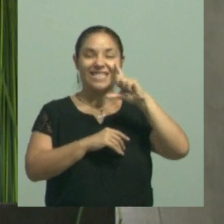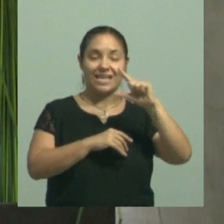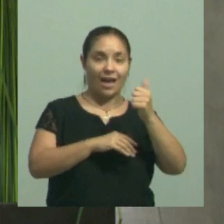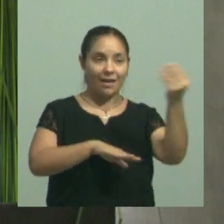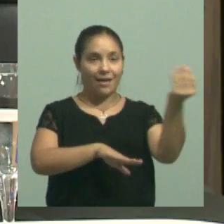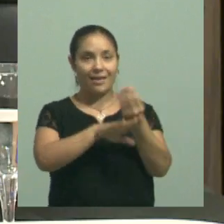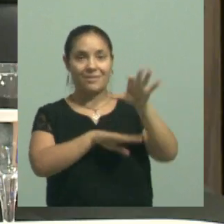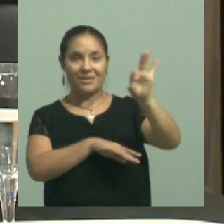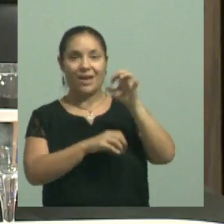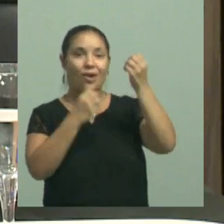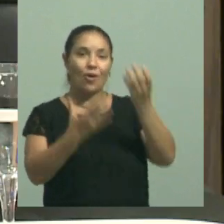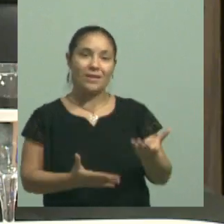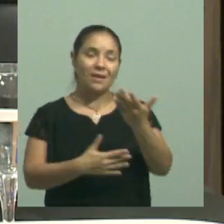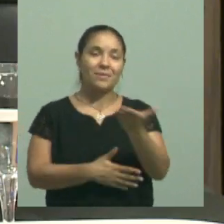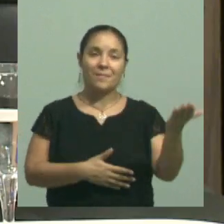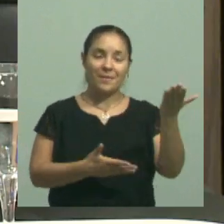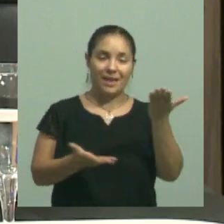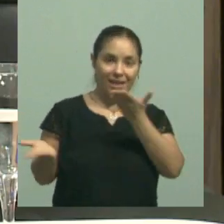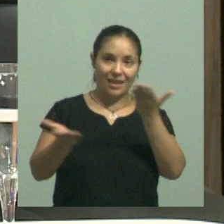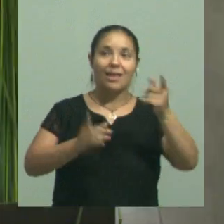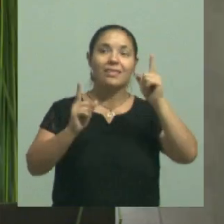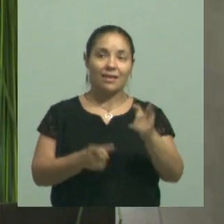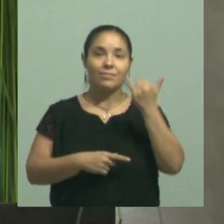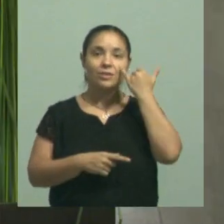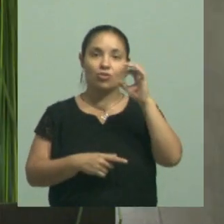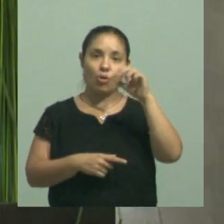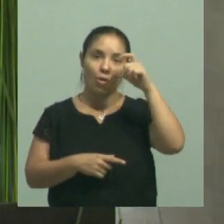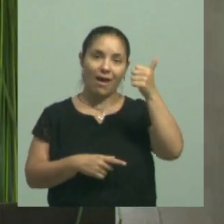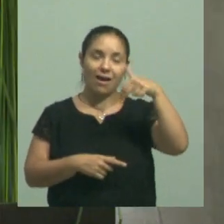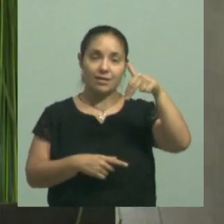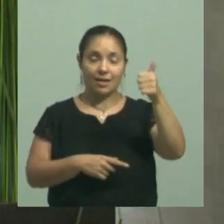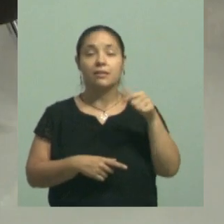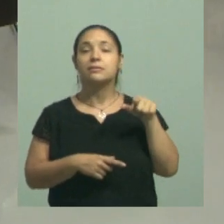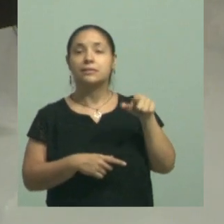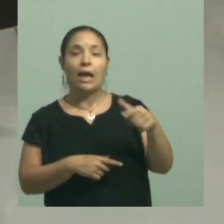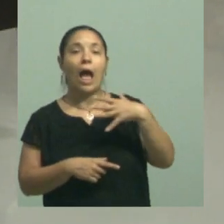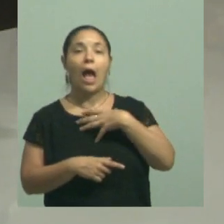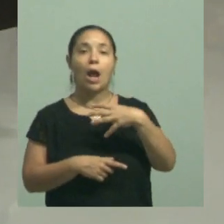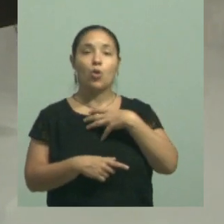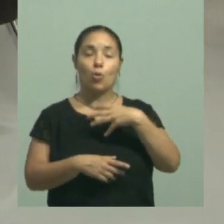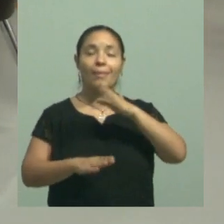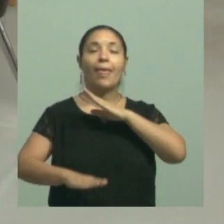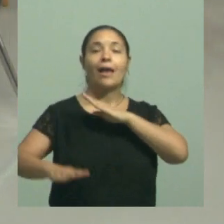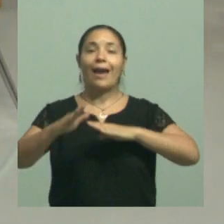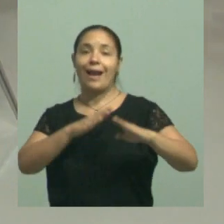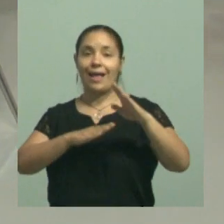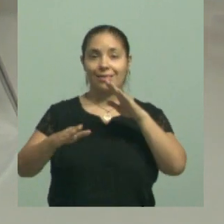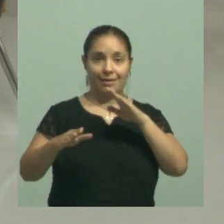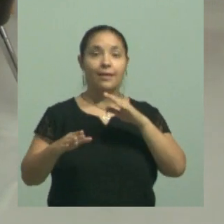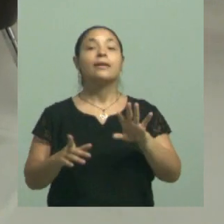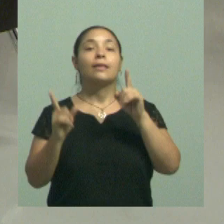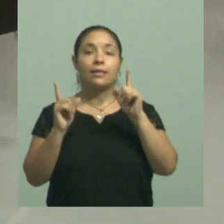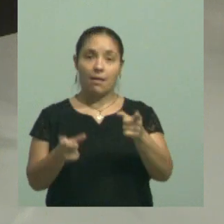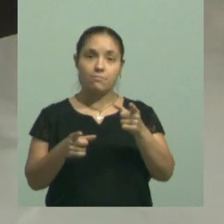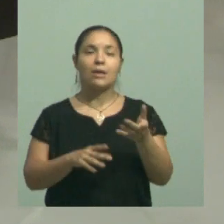Patricia? ¿Cómo estás? Bienvenida. Y también con nosotros Joana Matos, que es alumna de karate y está para también hacer